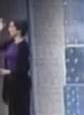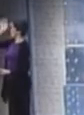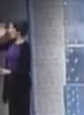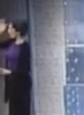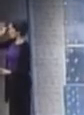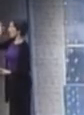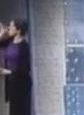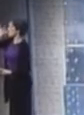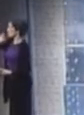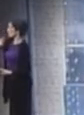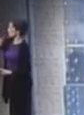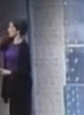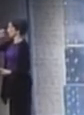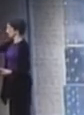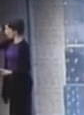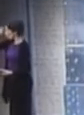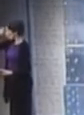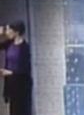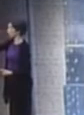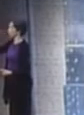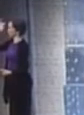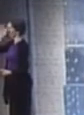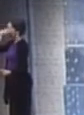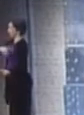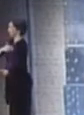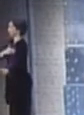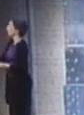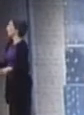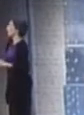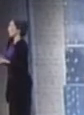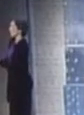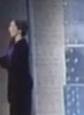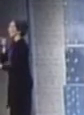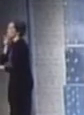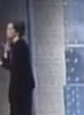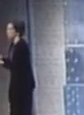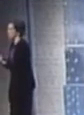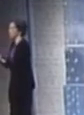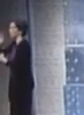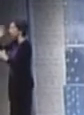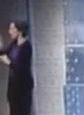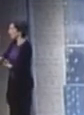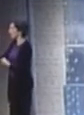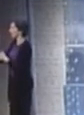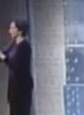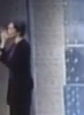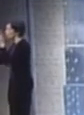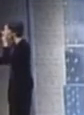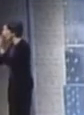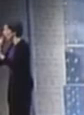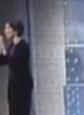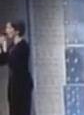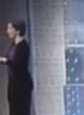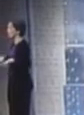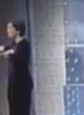puede transmitir de diferentes formas, palabras, números, gráficos, sonidos, imágenes, y cómo a través de múltiples plataformas. ¿Por qué?